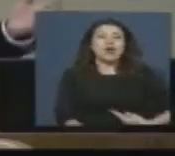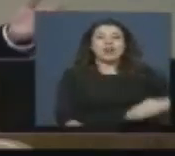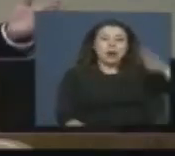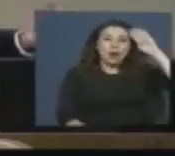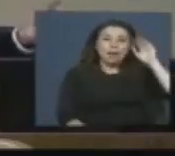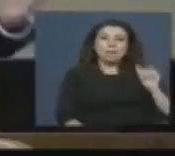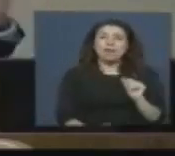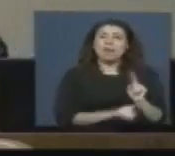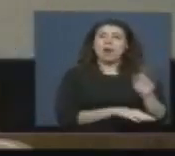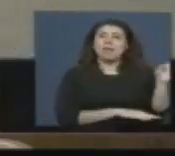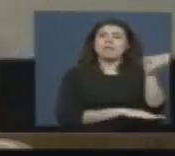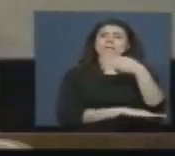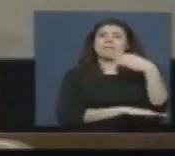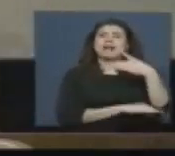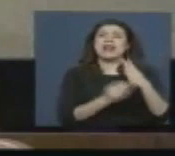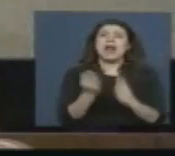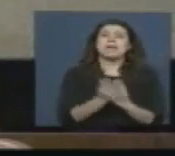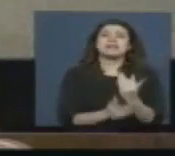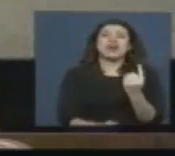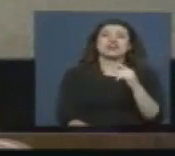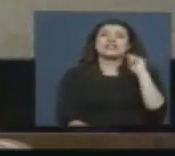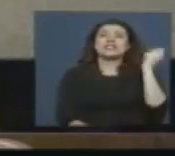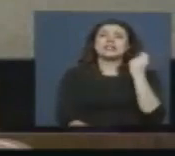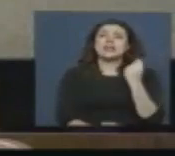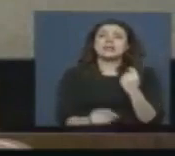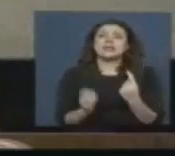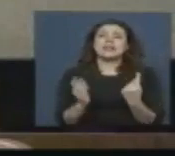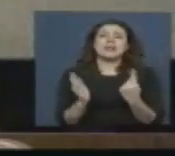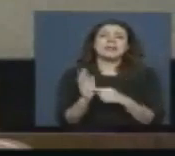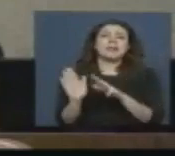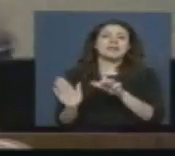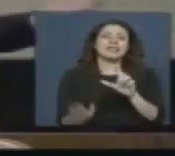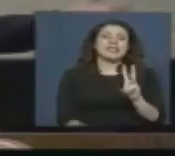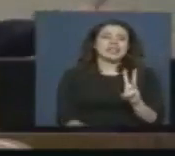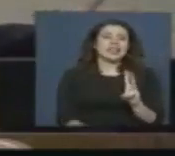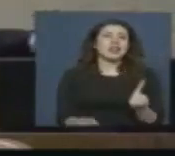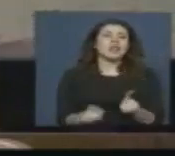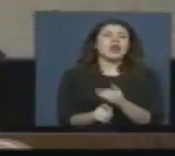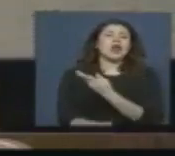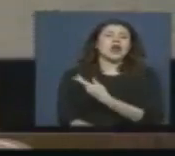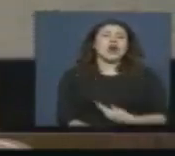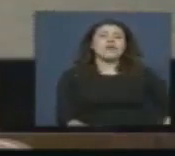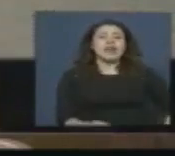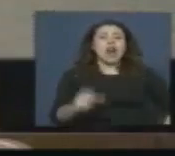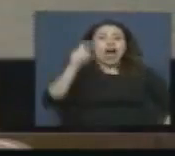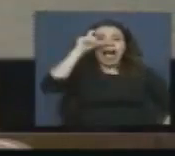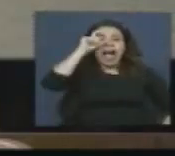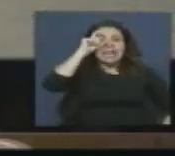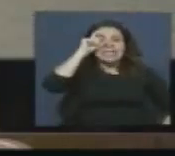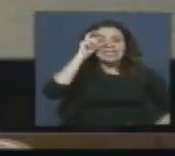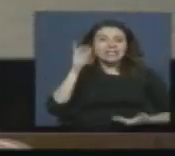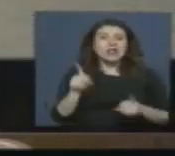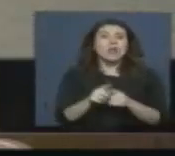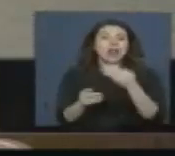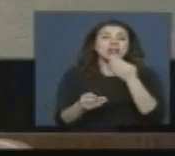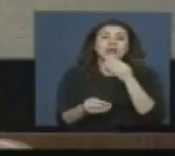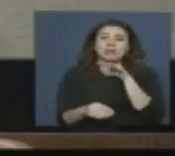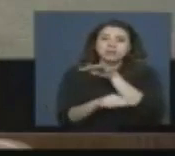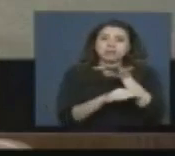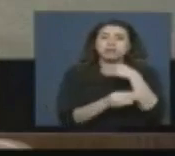Como si la patria hubiera empezado el 11 de septiembre del año 73. Como si en el gobierno de Allende no se hubieran cometido